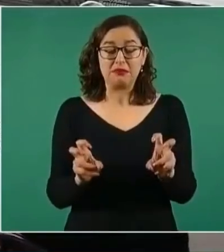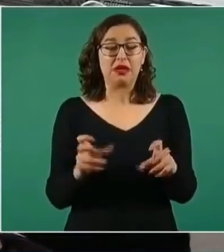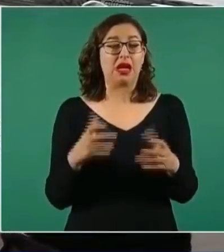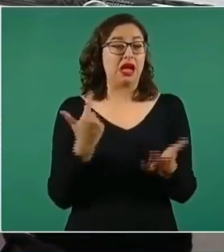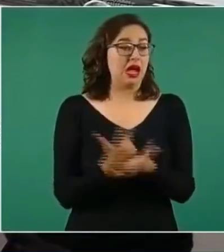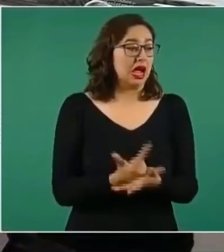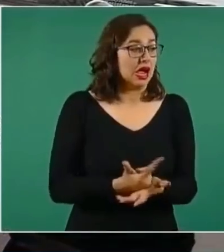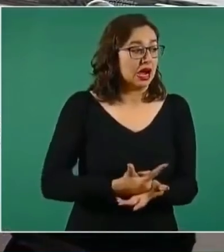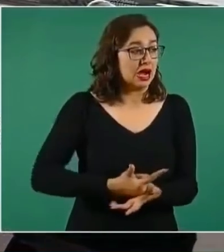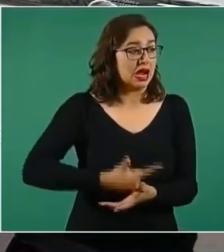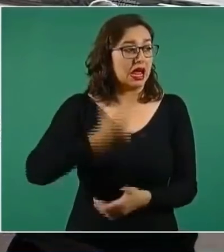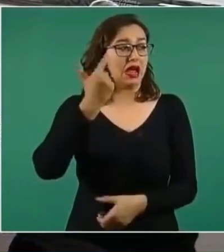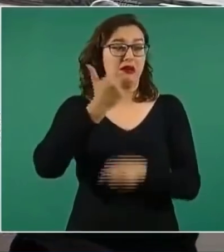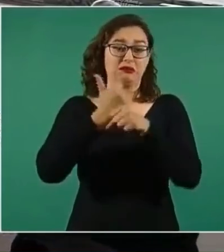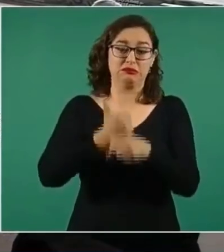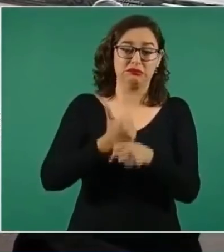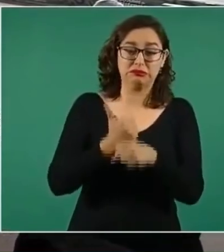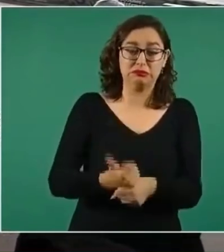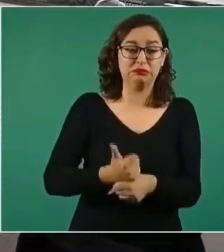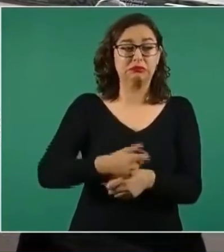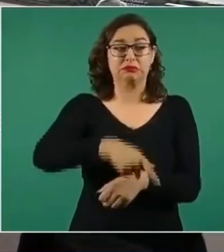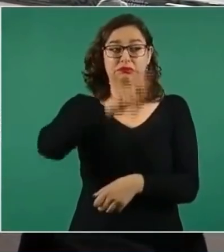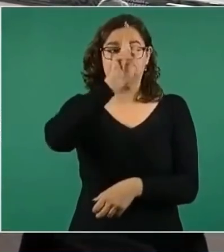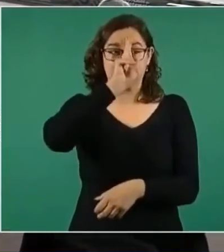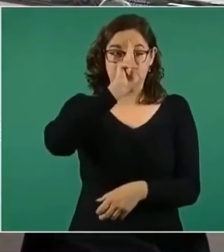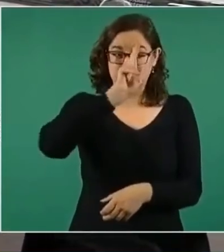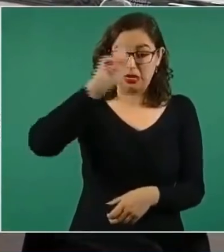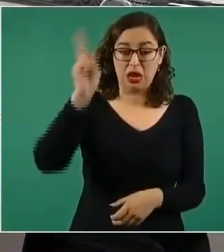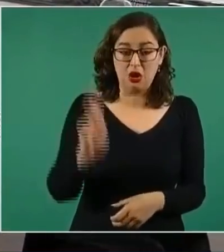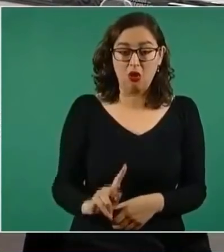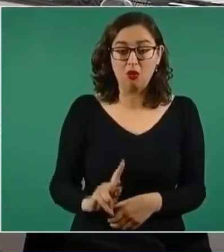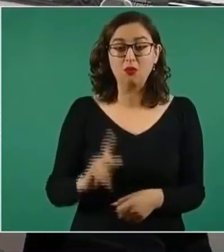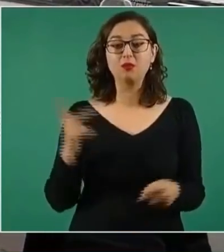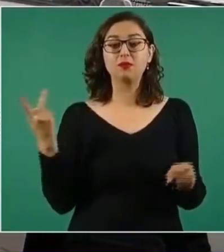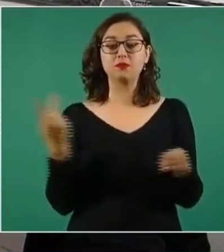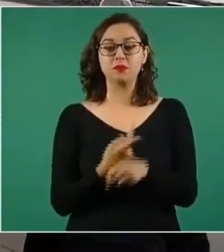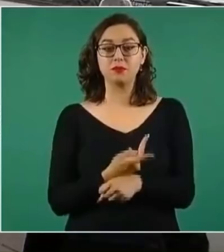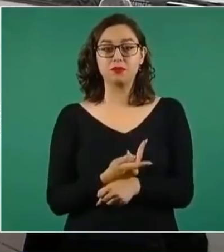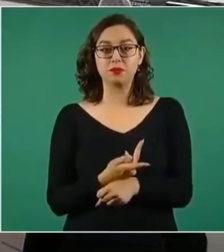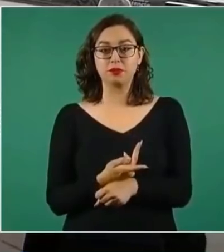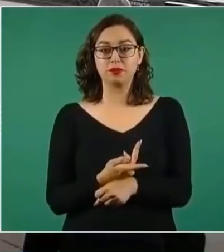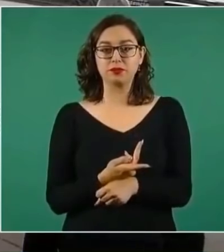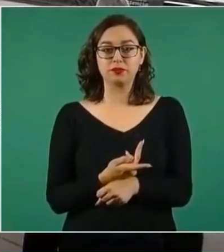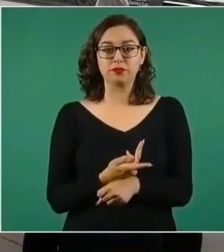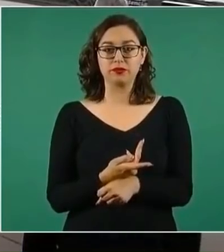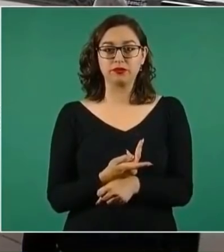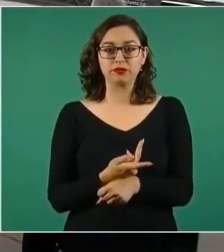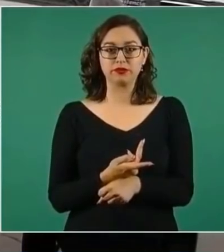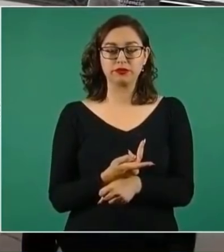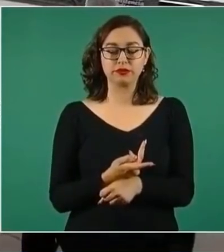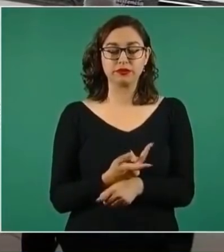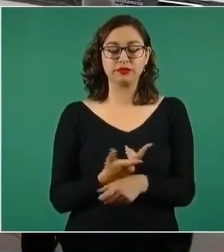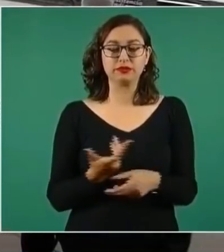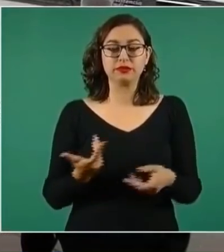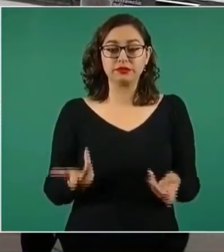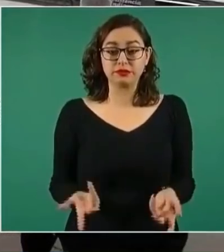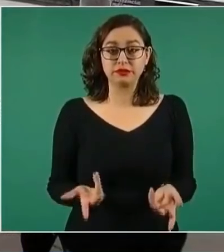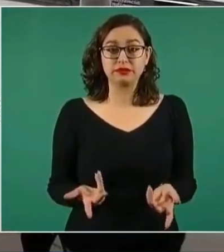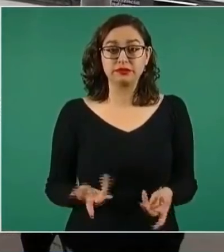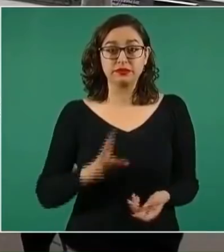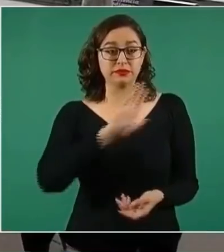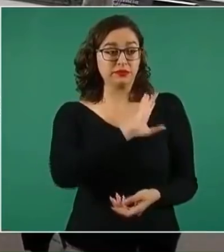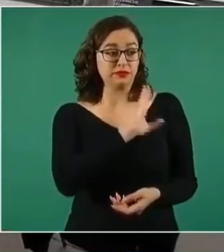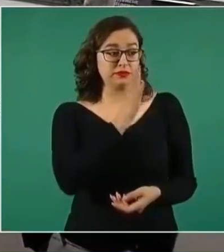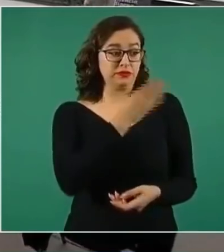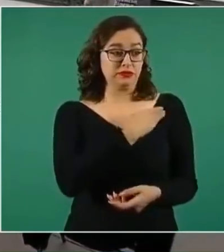cataclismo, catástrofe, como se le quiera llamar, permite sostener que la conquista